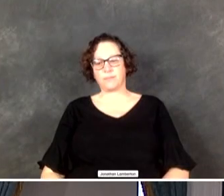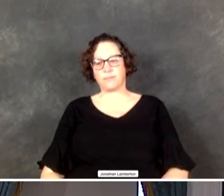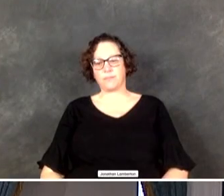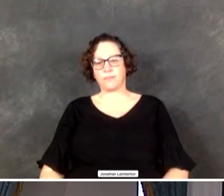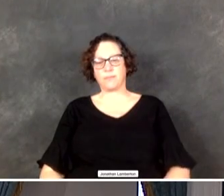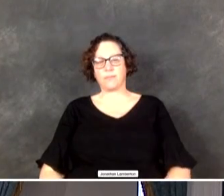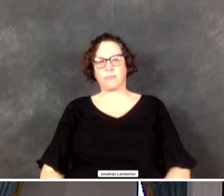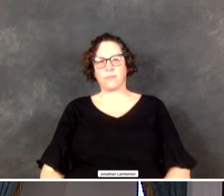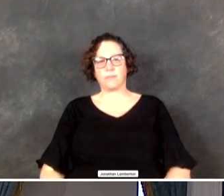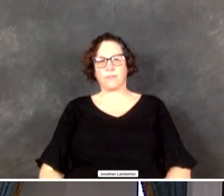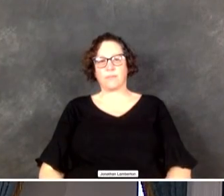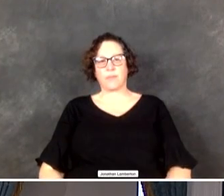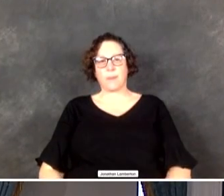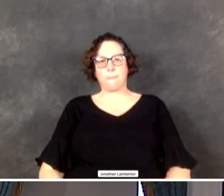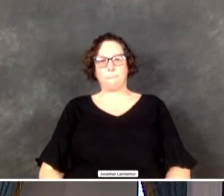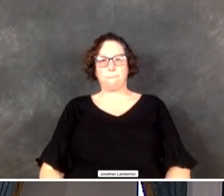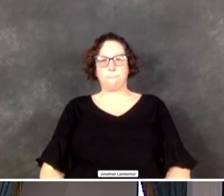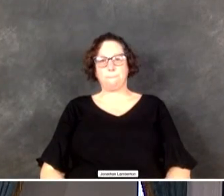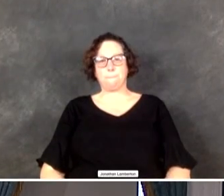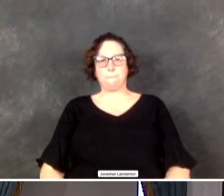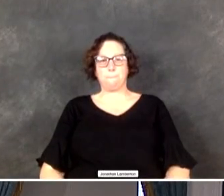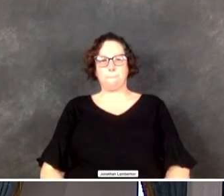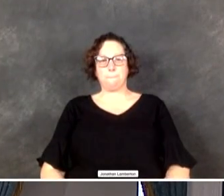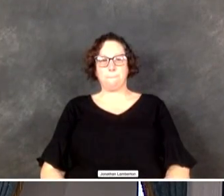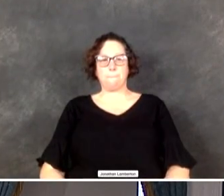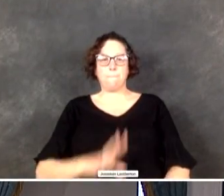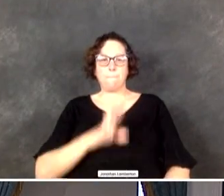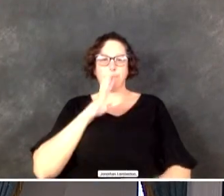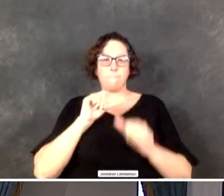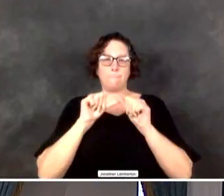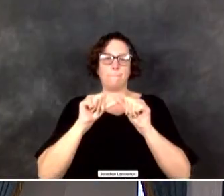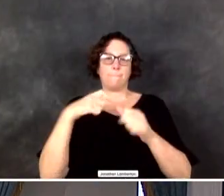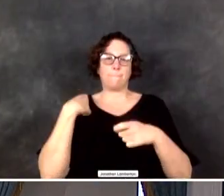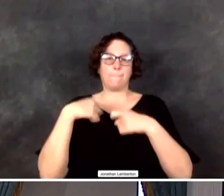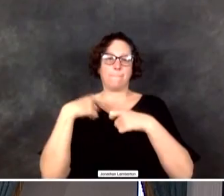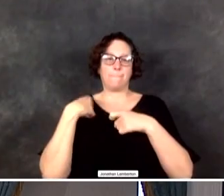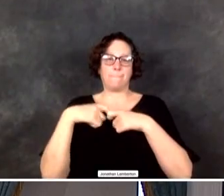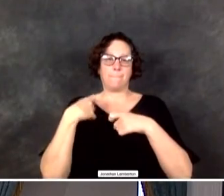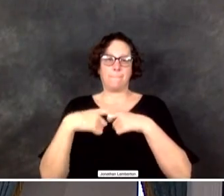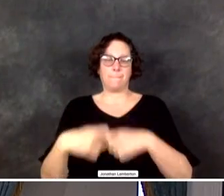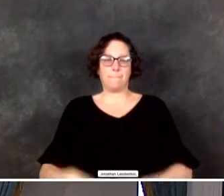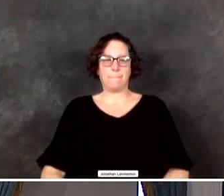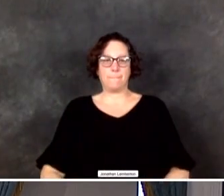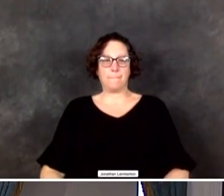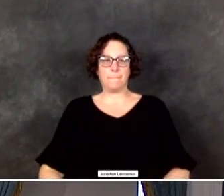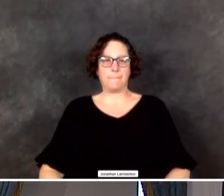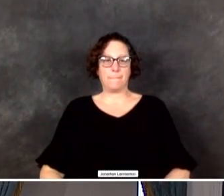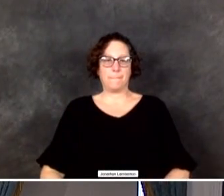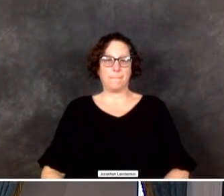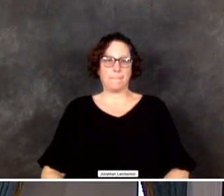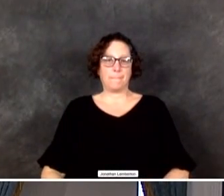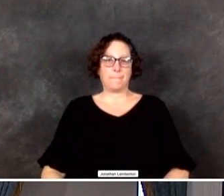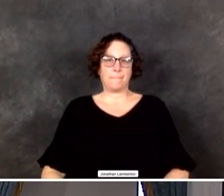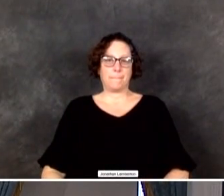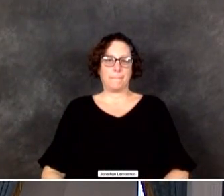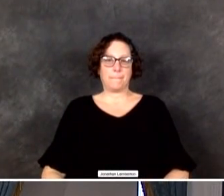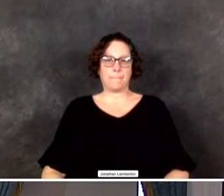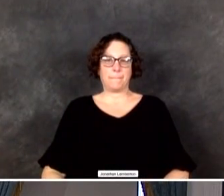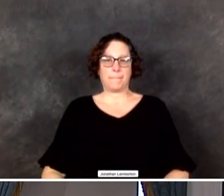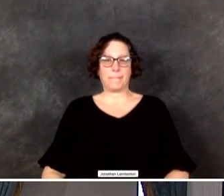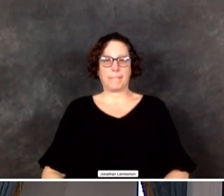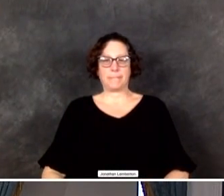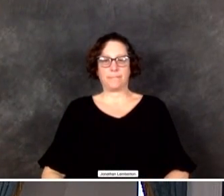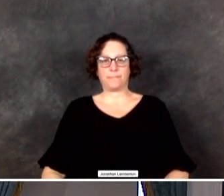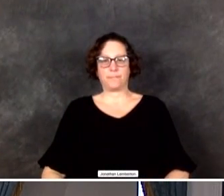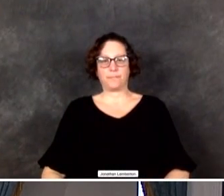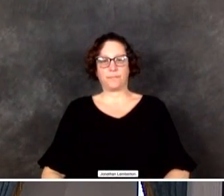también trabajando con su propio trabajo, que también tienen esa responsabilidad de trabajar en casa? Muy